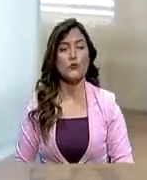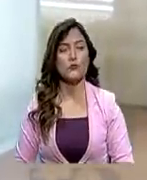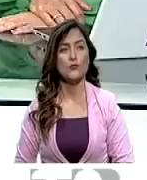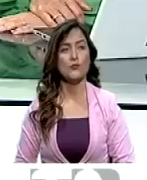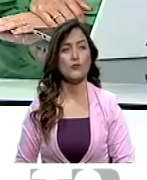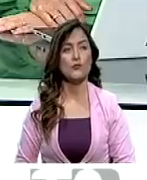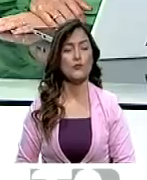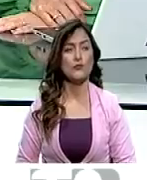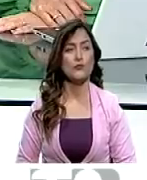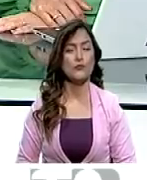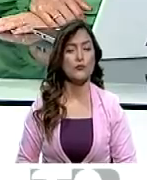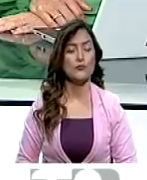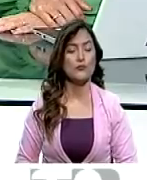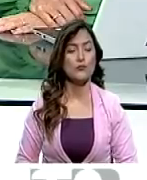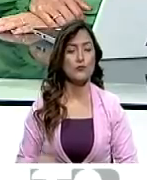24 horas.